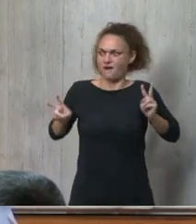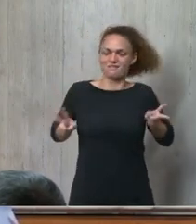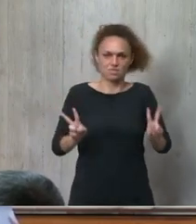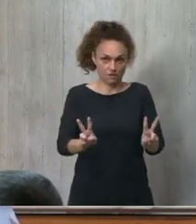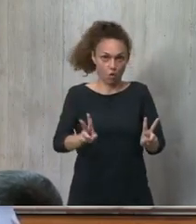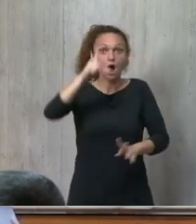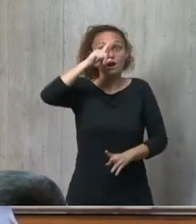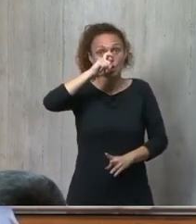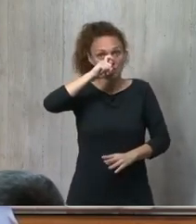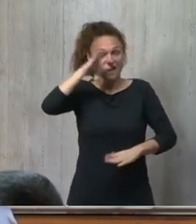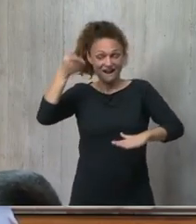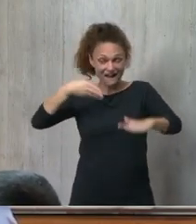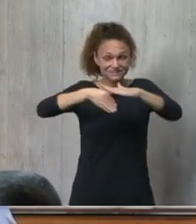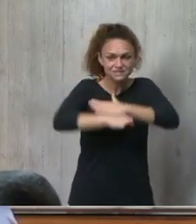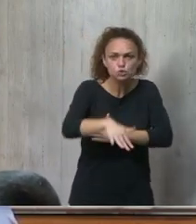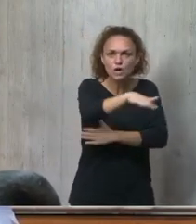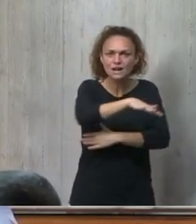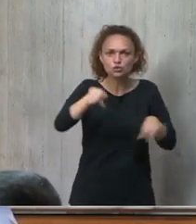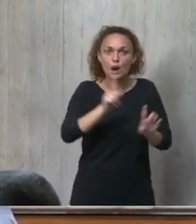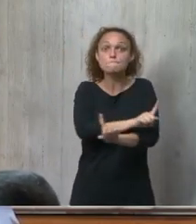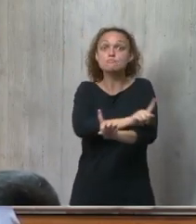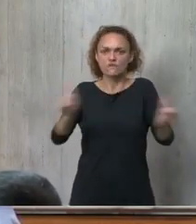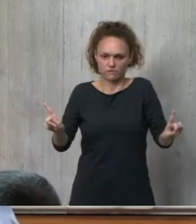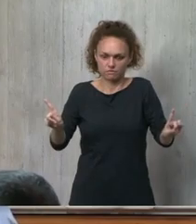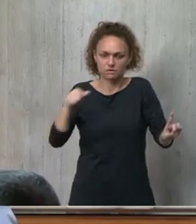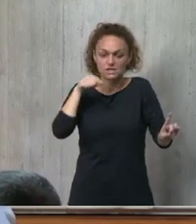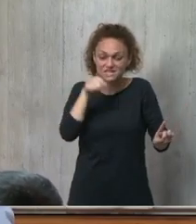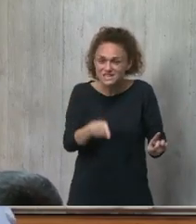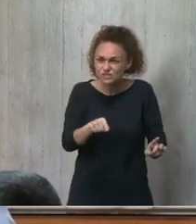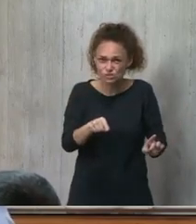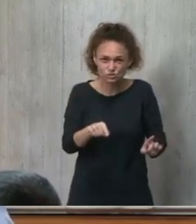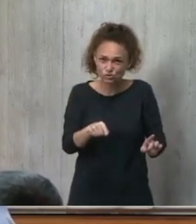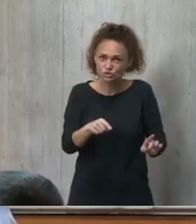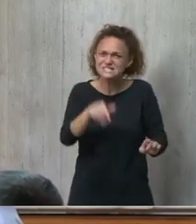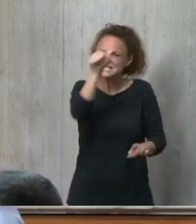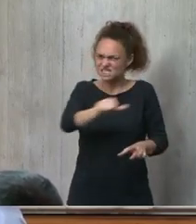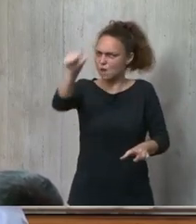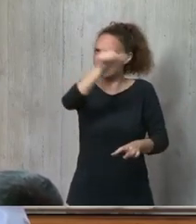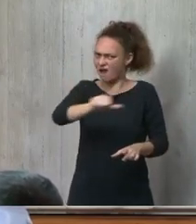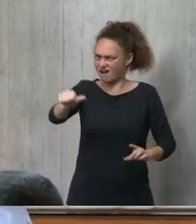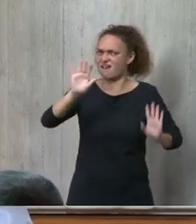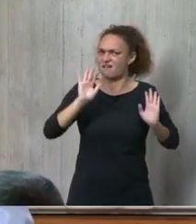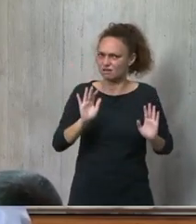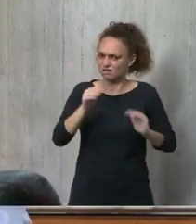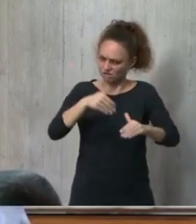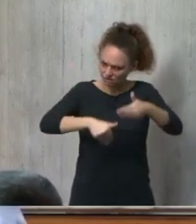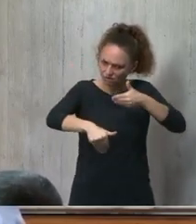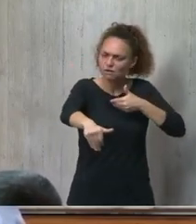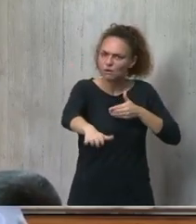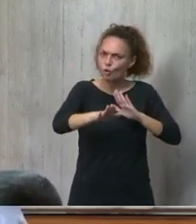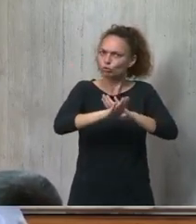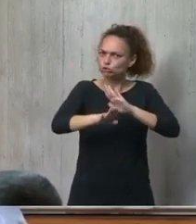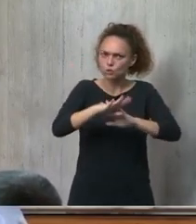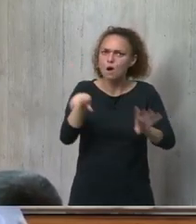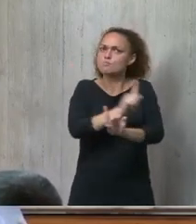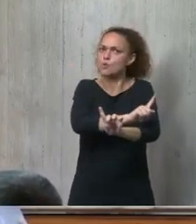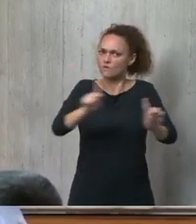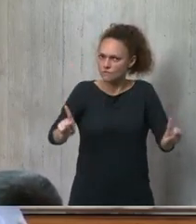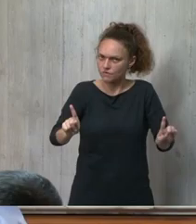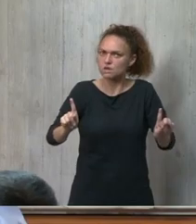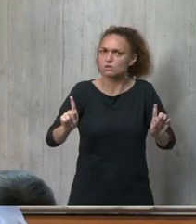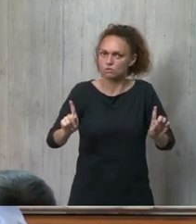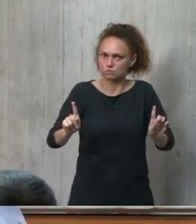acceso. Esas prohibiciones seguirán vigentes probablemente durante varias semanas hasta que se detecte exactamente